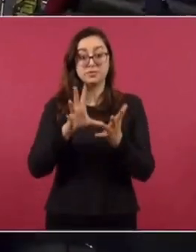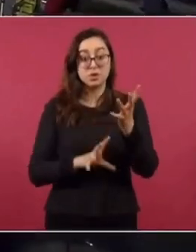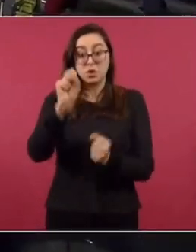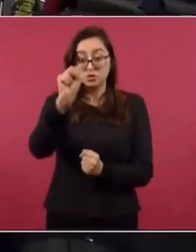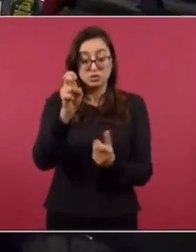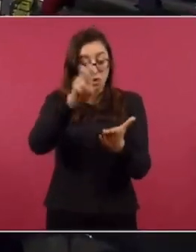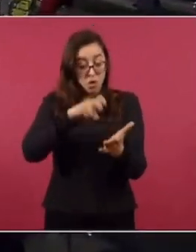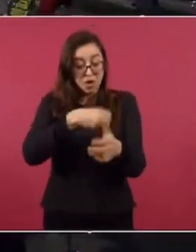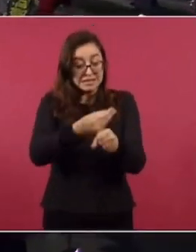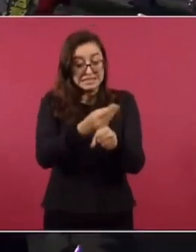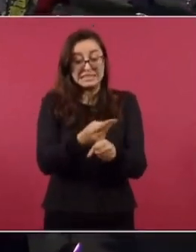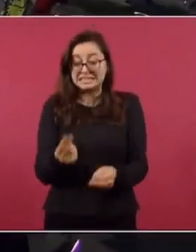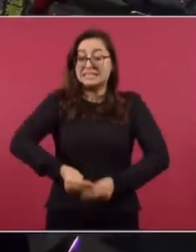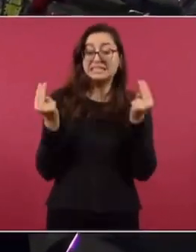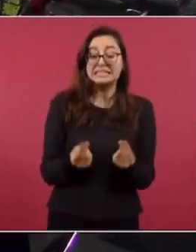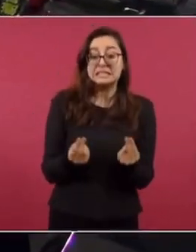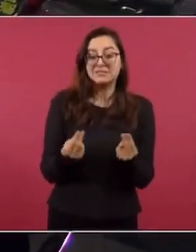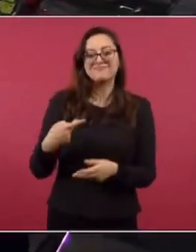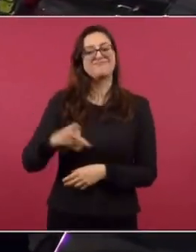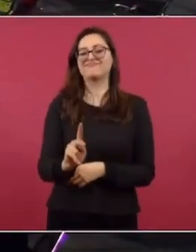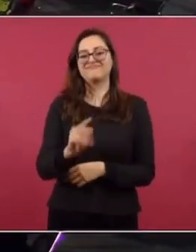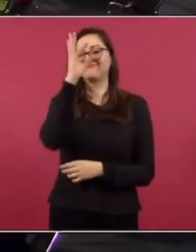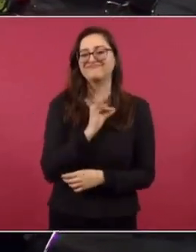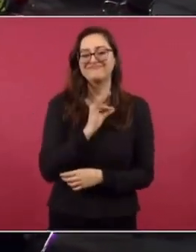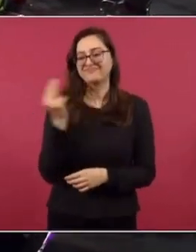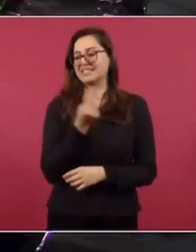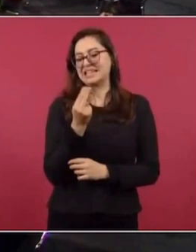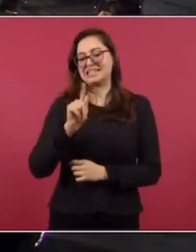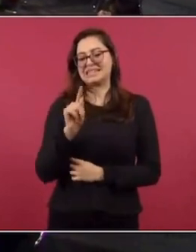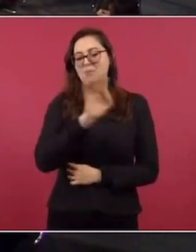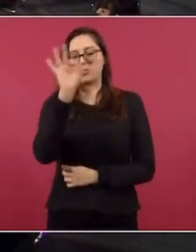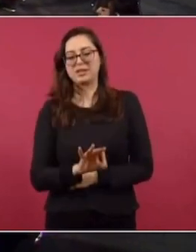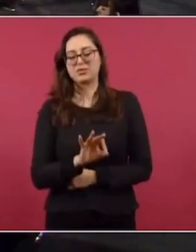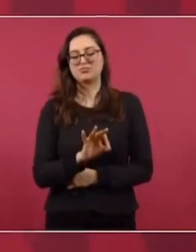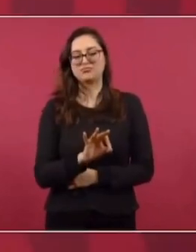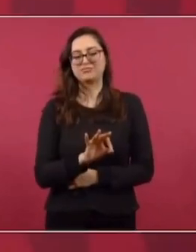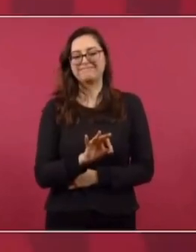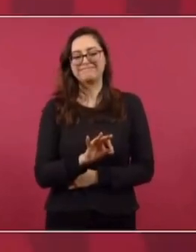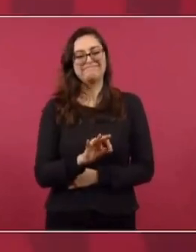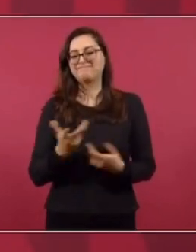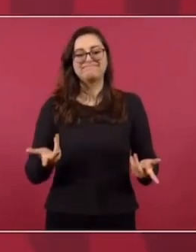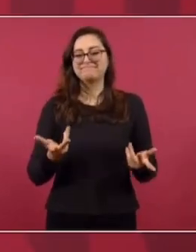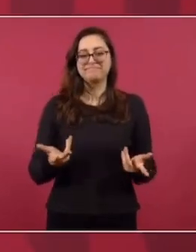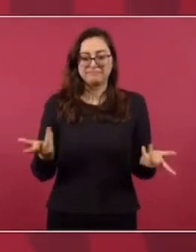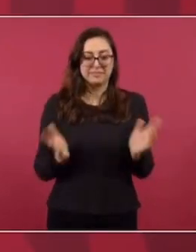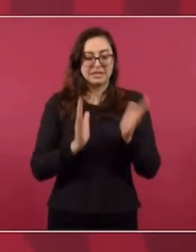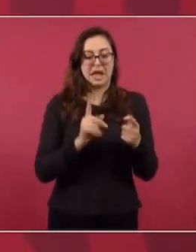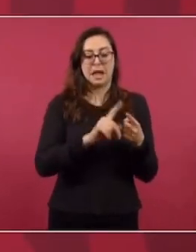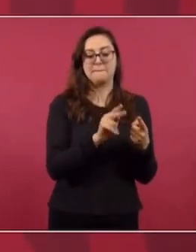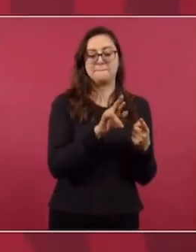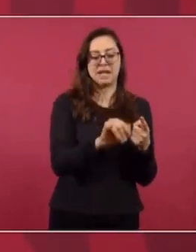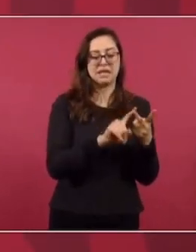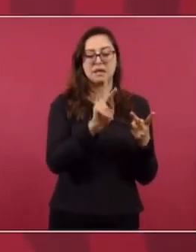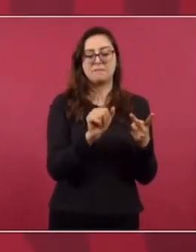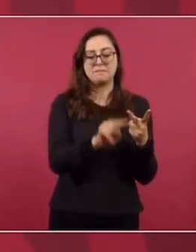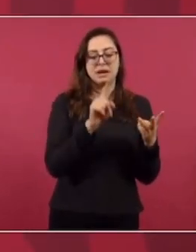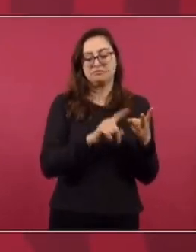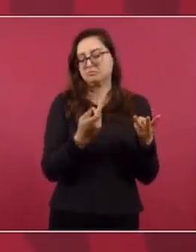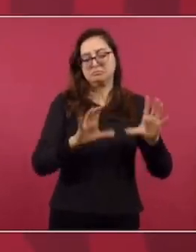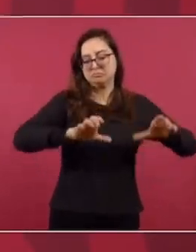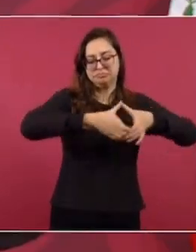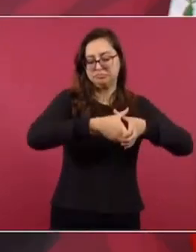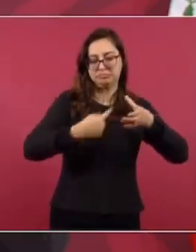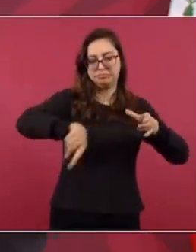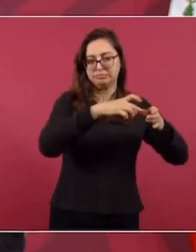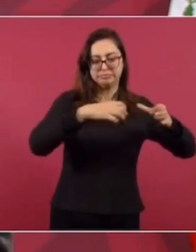que demandan de 2/3 partes de la votación en el Congreso, y como se han aliado los conservadores